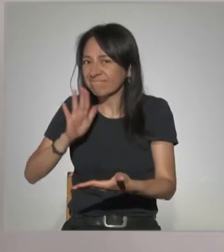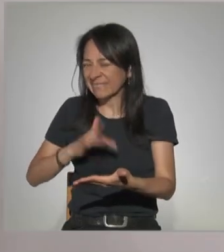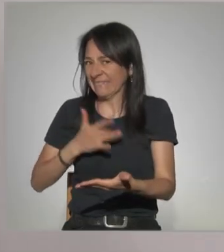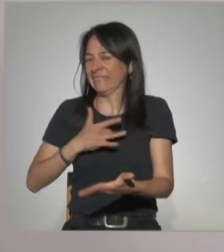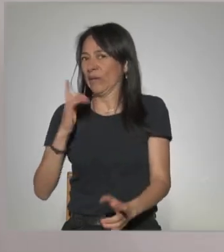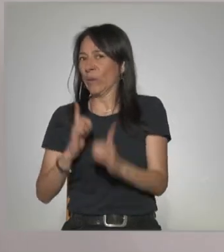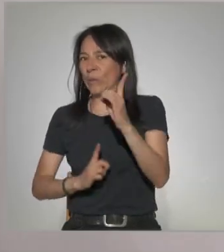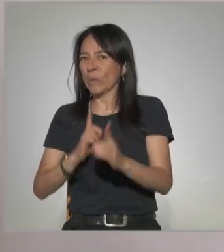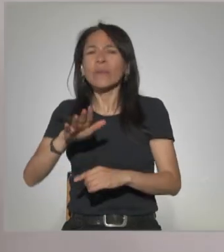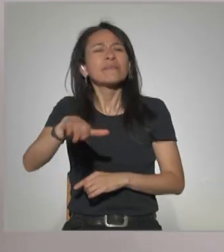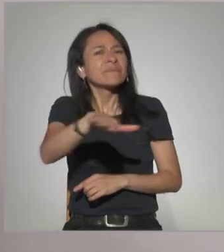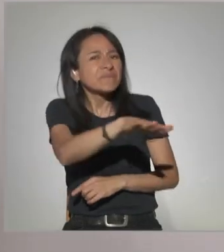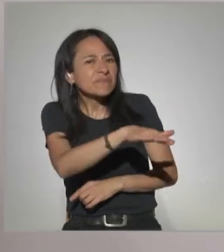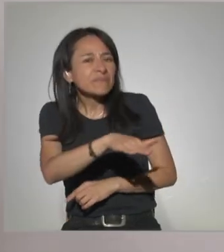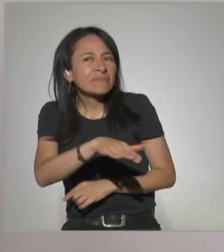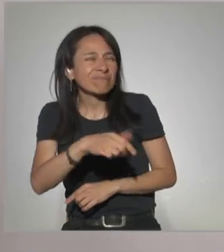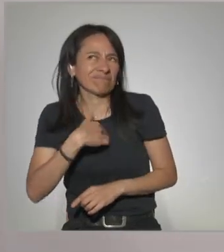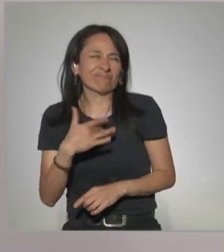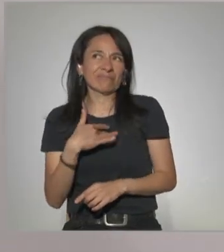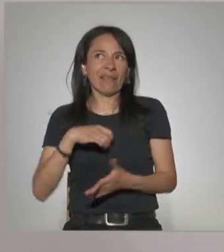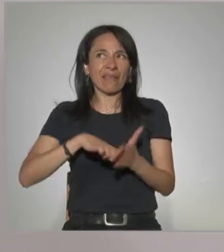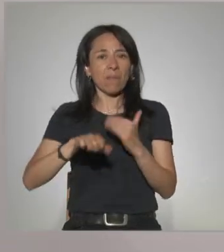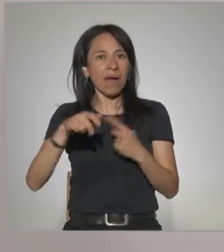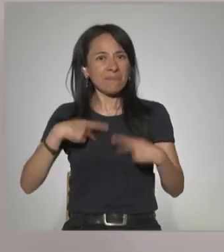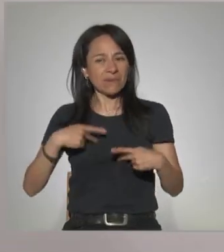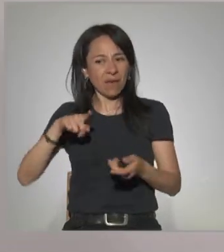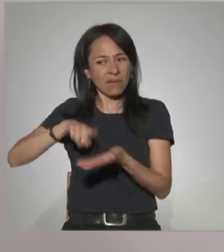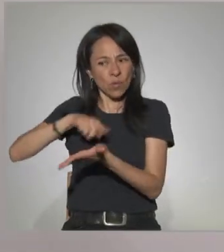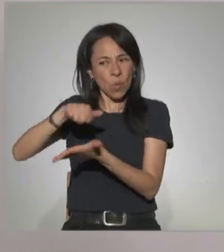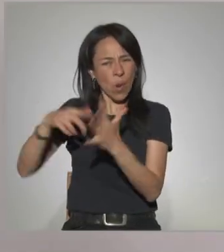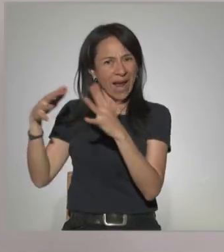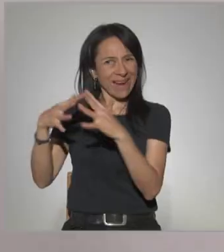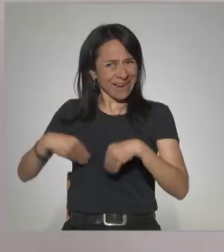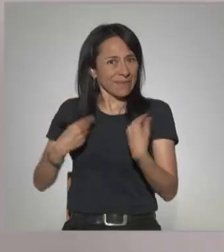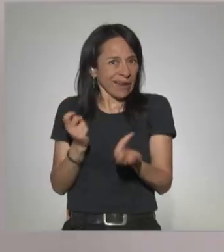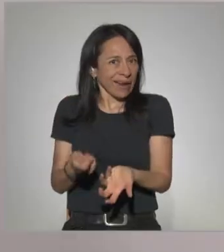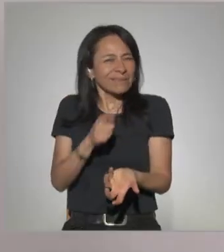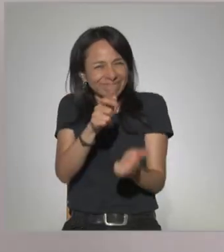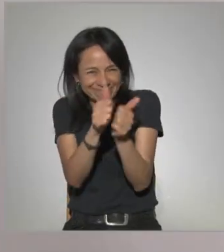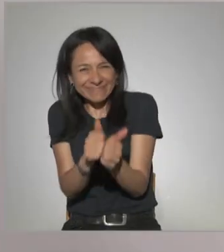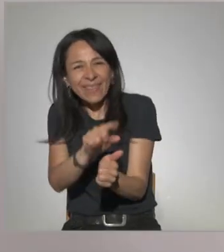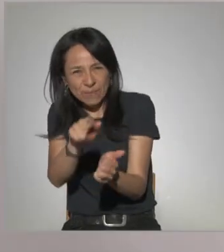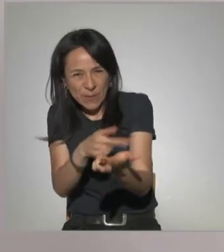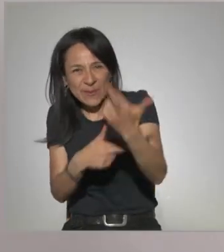que vive en lugares de guerra, ¿cómo viven esto? Quédate con nosotros, en un momentito regresamos.